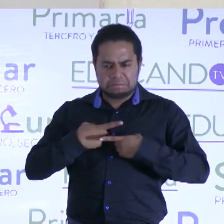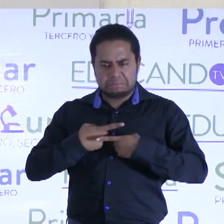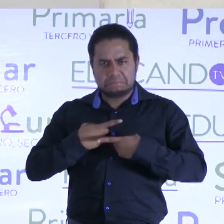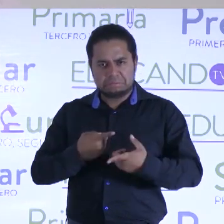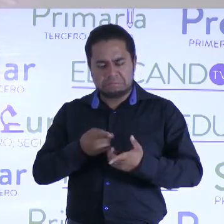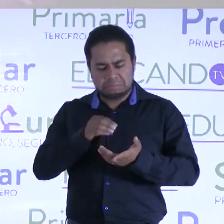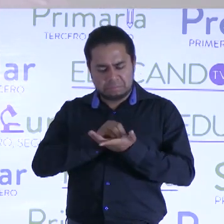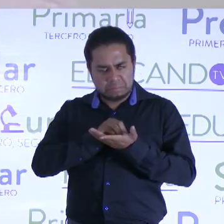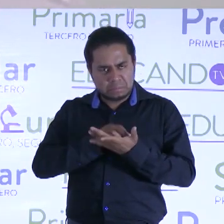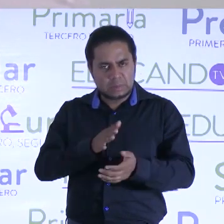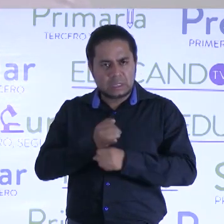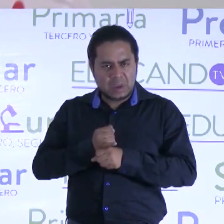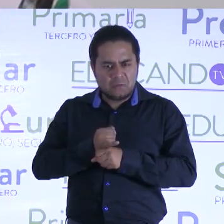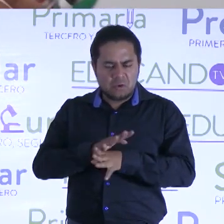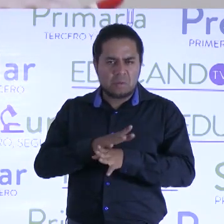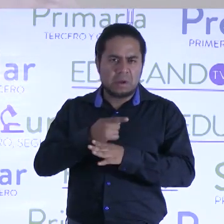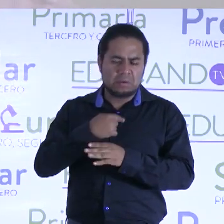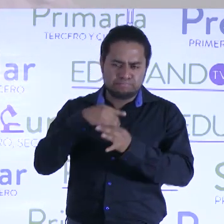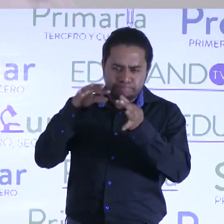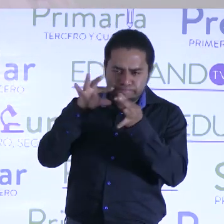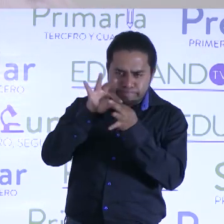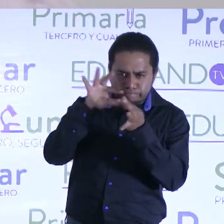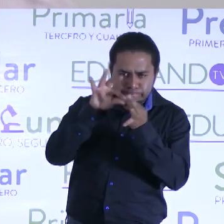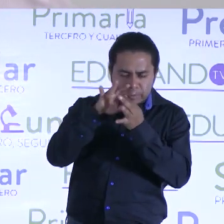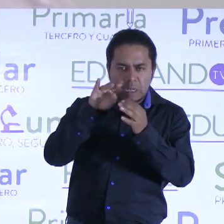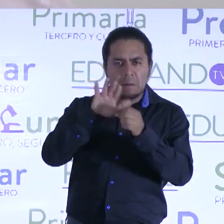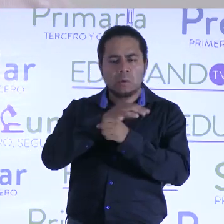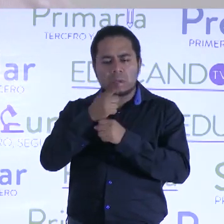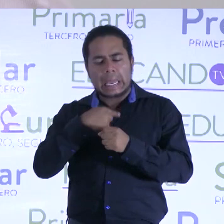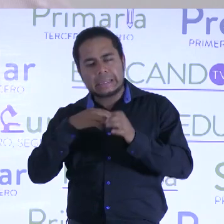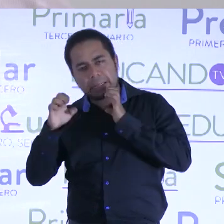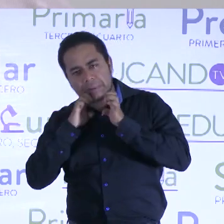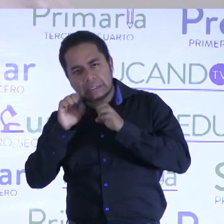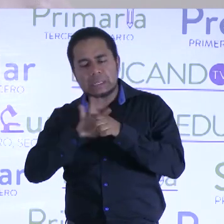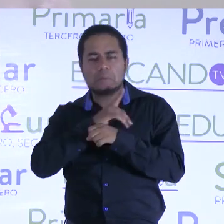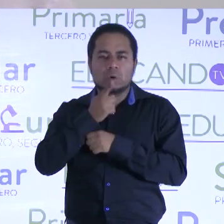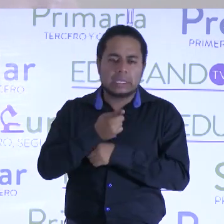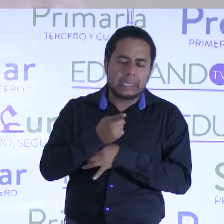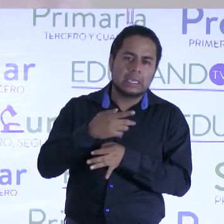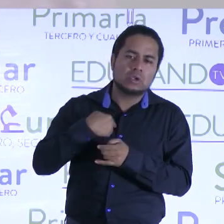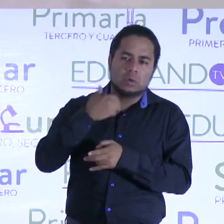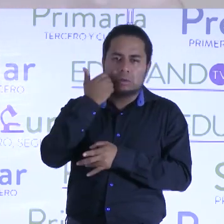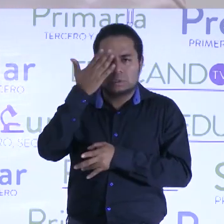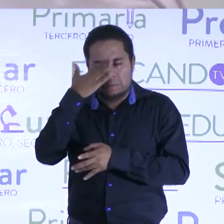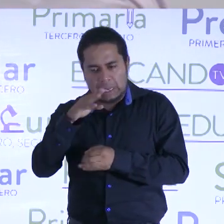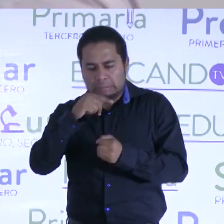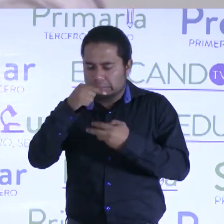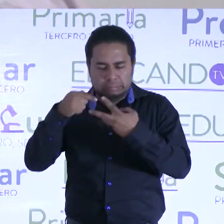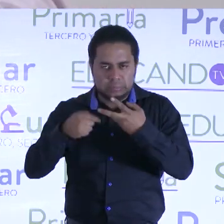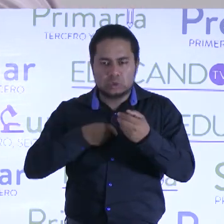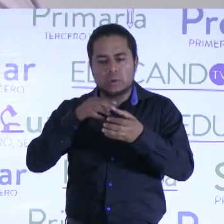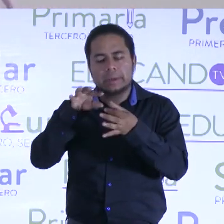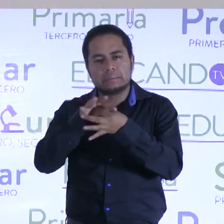permitirá dar los datos del por qué estamos haciendo la entrevista. Es muy